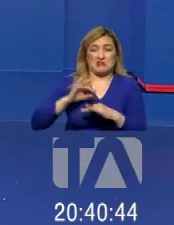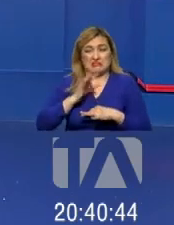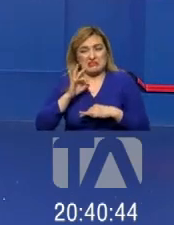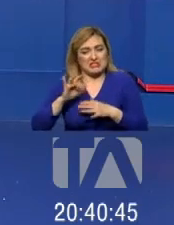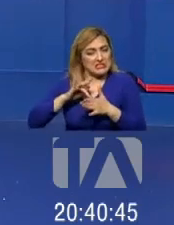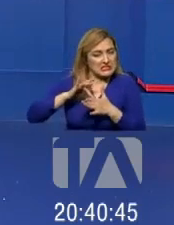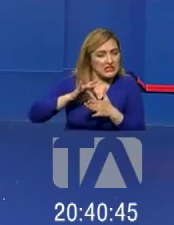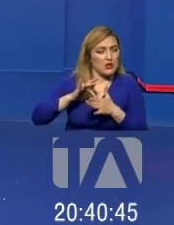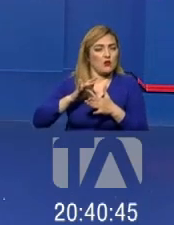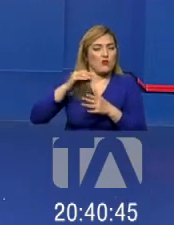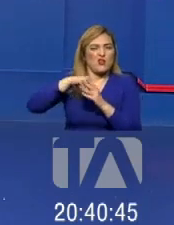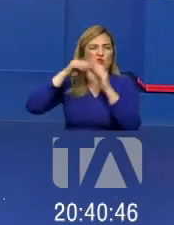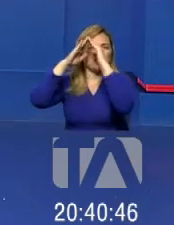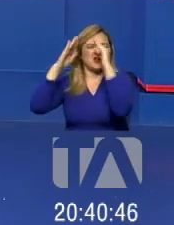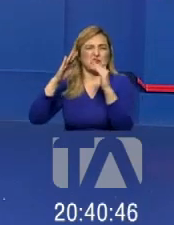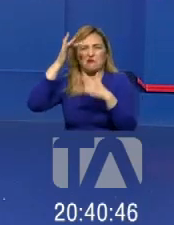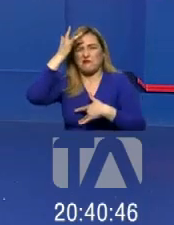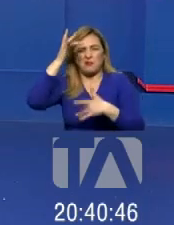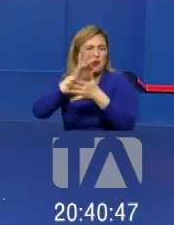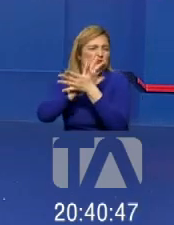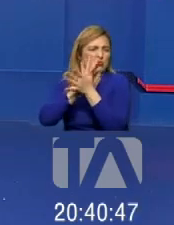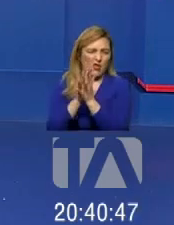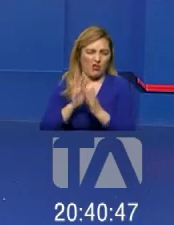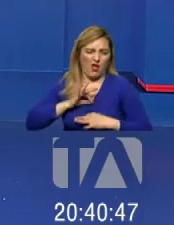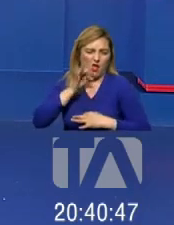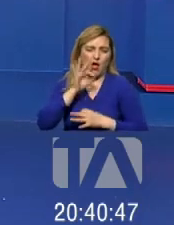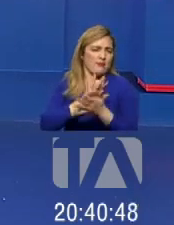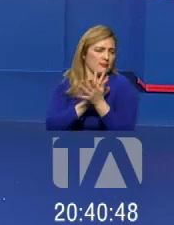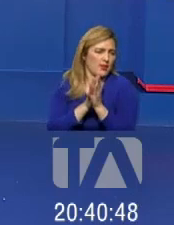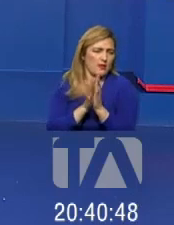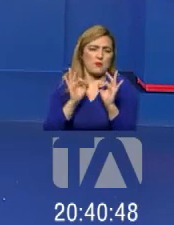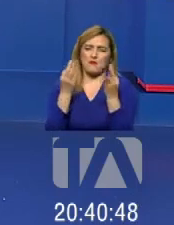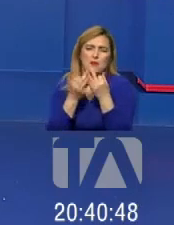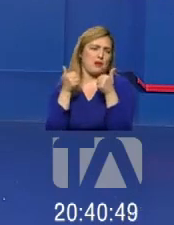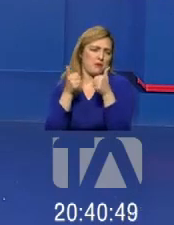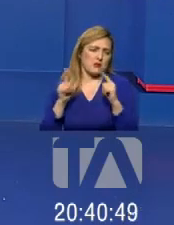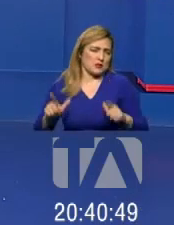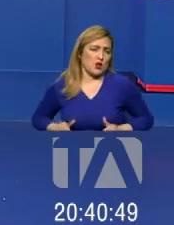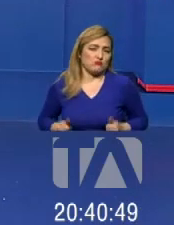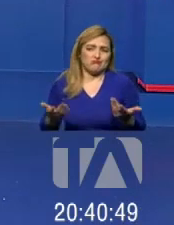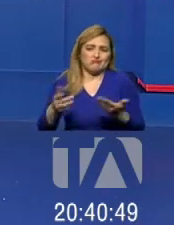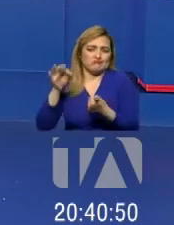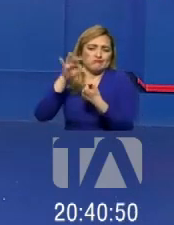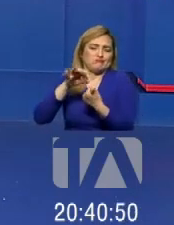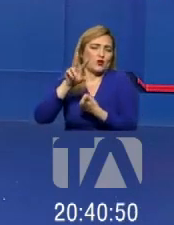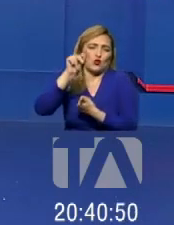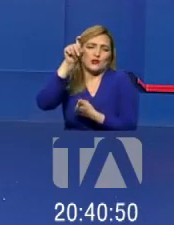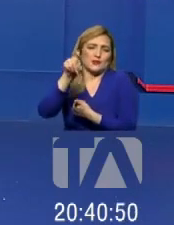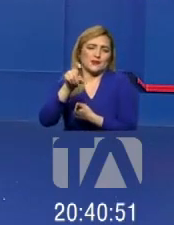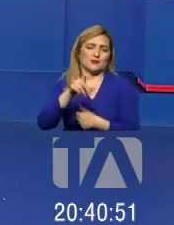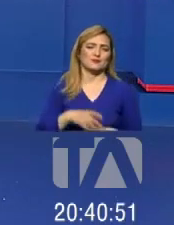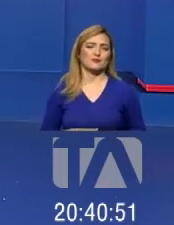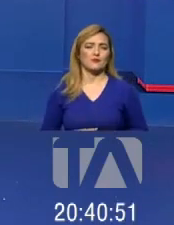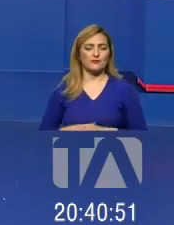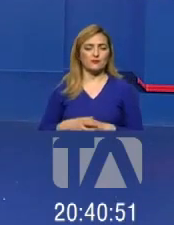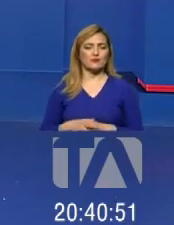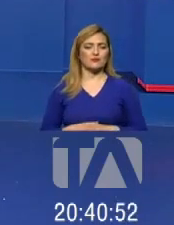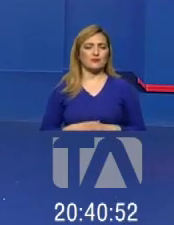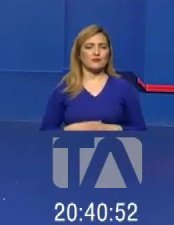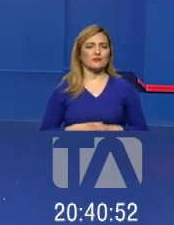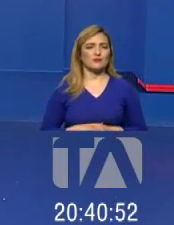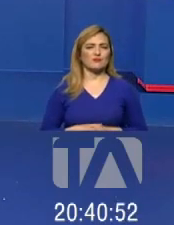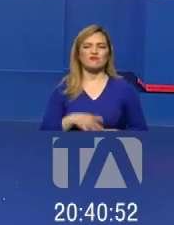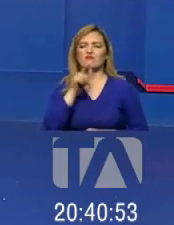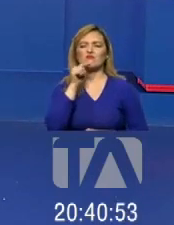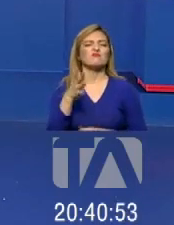a nadie que esté enfermo o que haya enfermado de COVID-19 en los últimos días, pues no hay necesidad de hacer pruebas por hacerlas. ¿Quién se tiene que